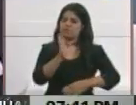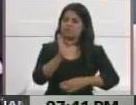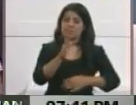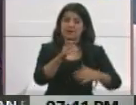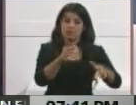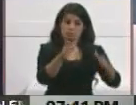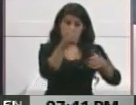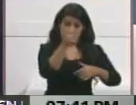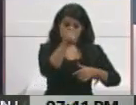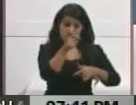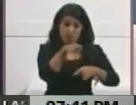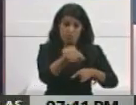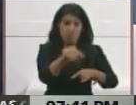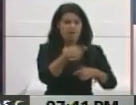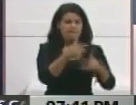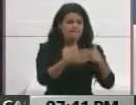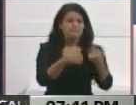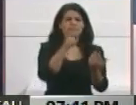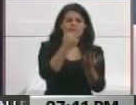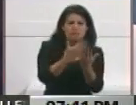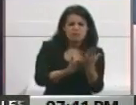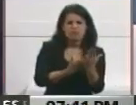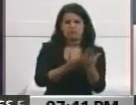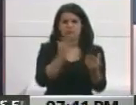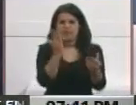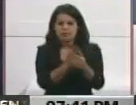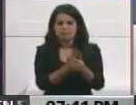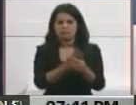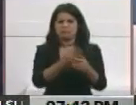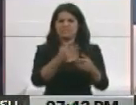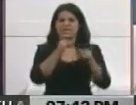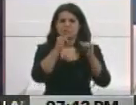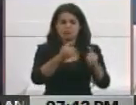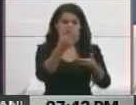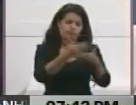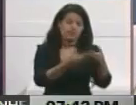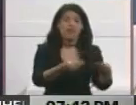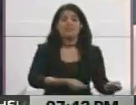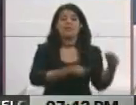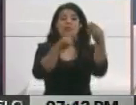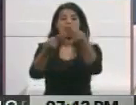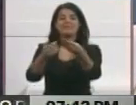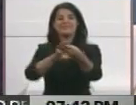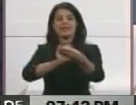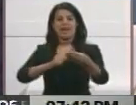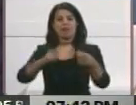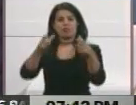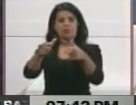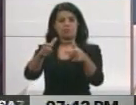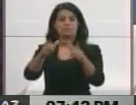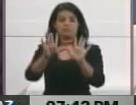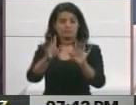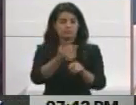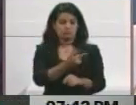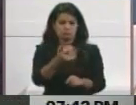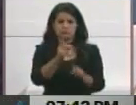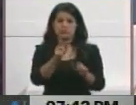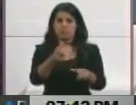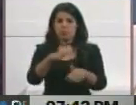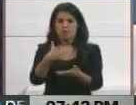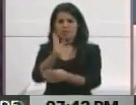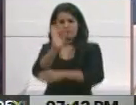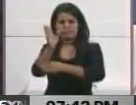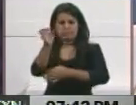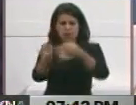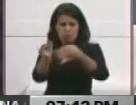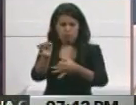diputados o representantes y después en alzada en el senado eso no ocurre en Venezuela en Venezuela hay otro